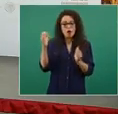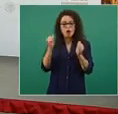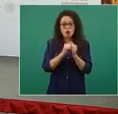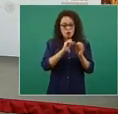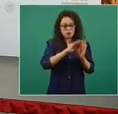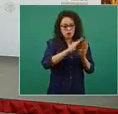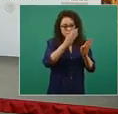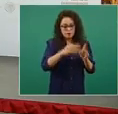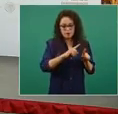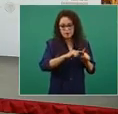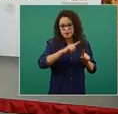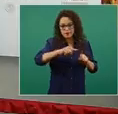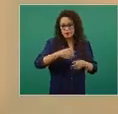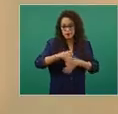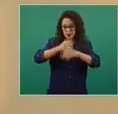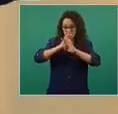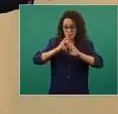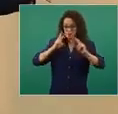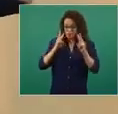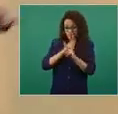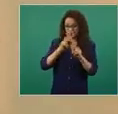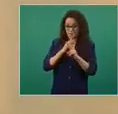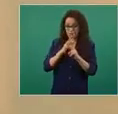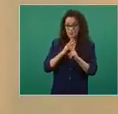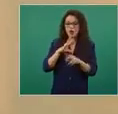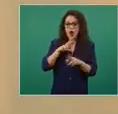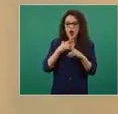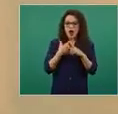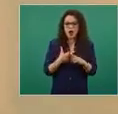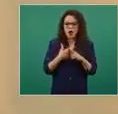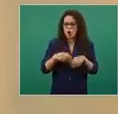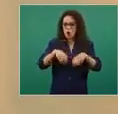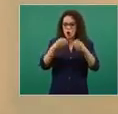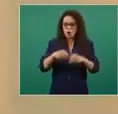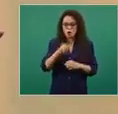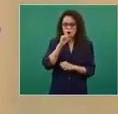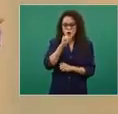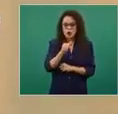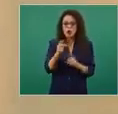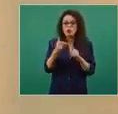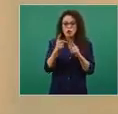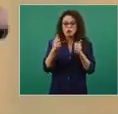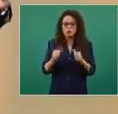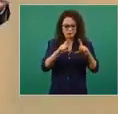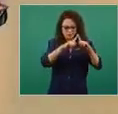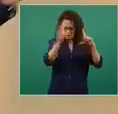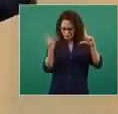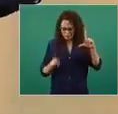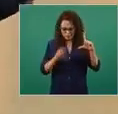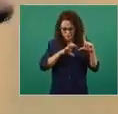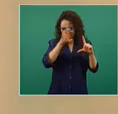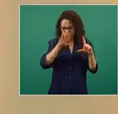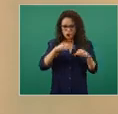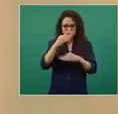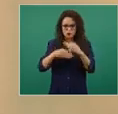ventilador disponibles, distribuidas en las 32 entidades federativas. Pero tenemos